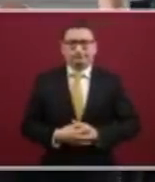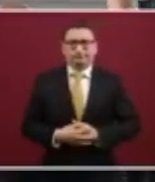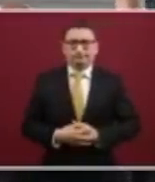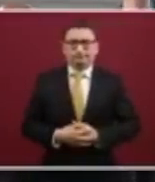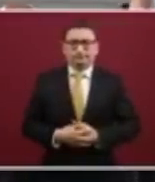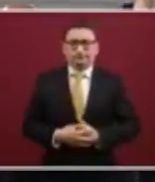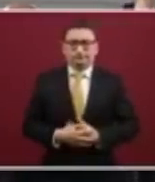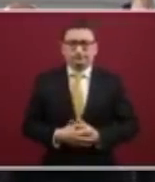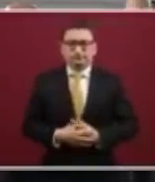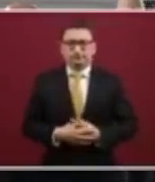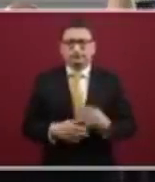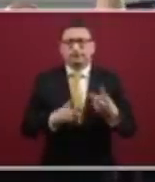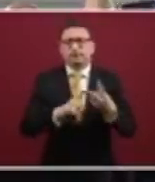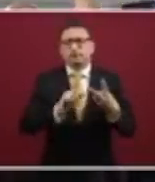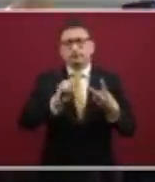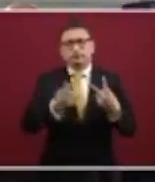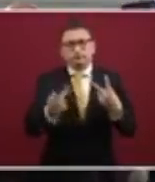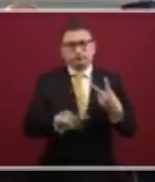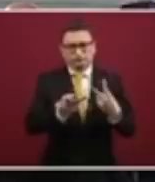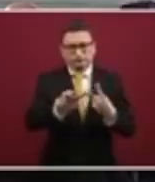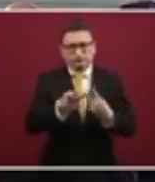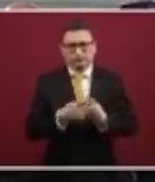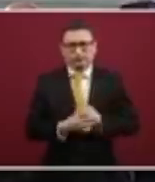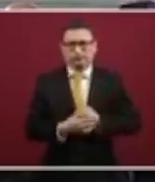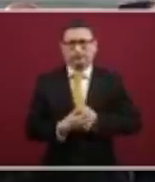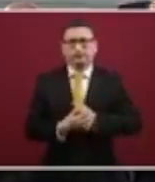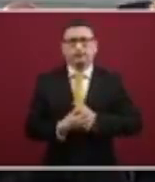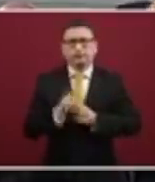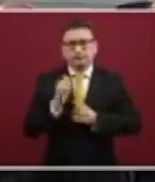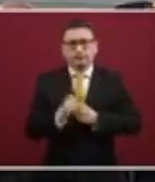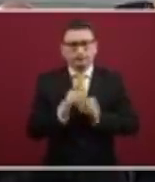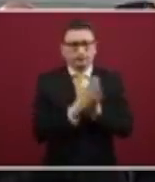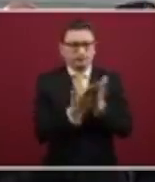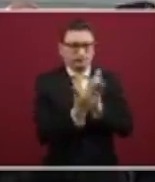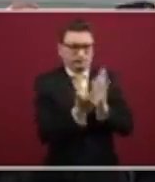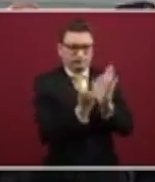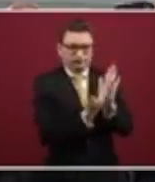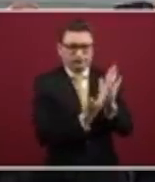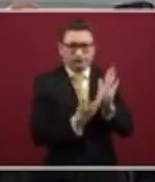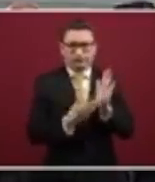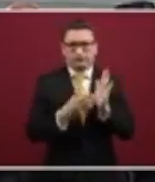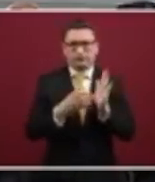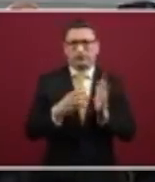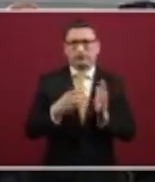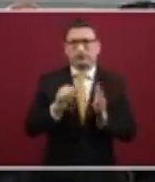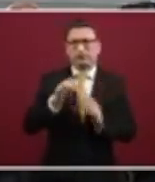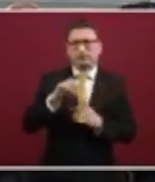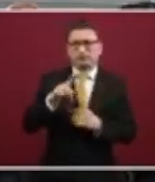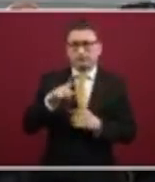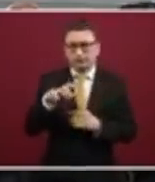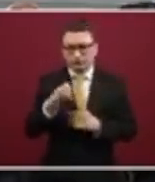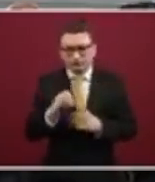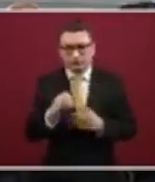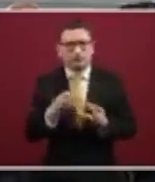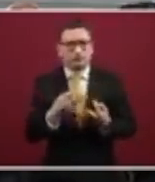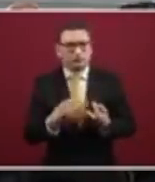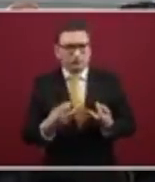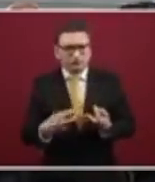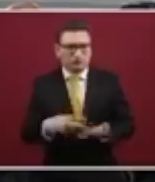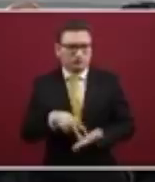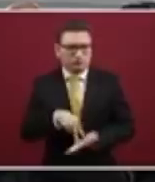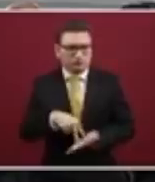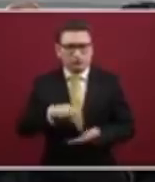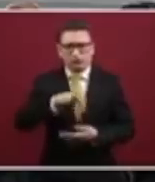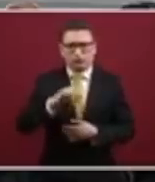La segunda pregunta que quería hacérsela yo con base en este libro es AMLO con los pies en la tierra, escrito por José Agustín